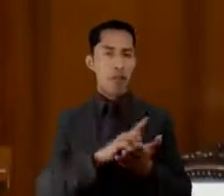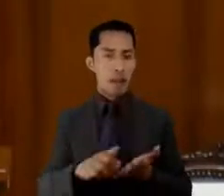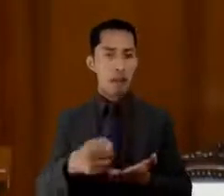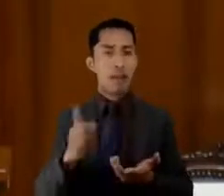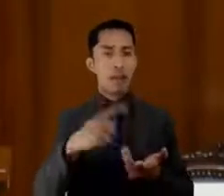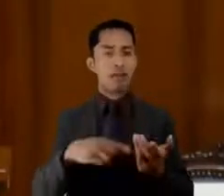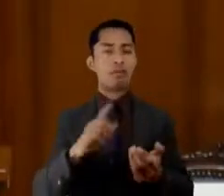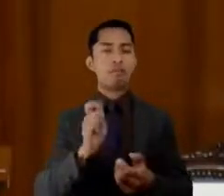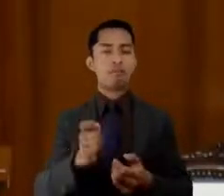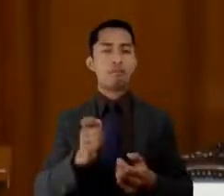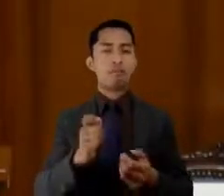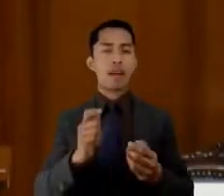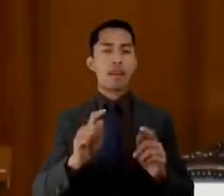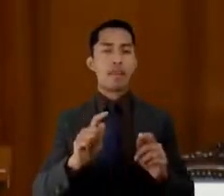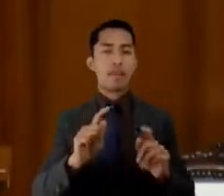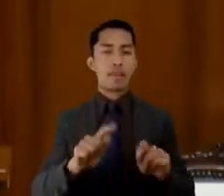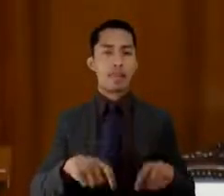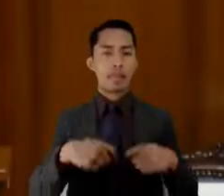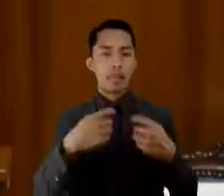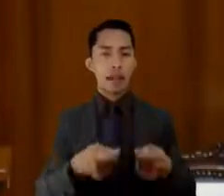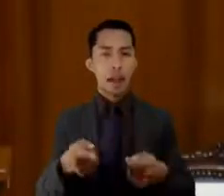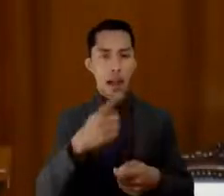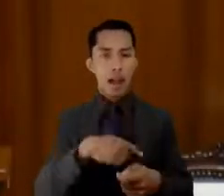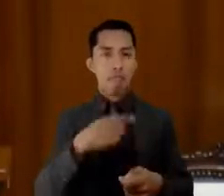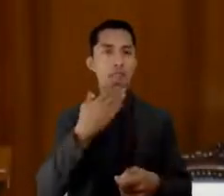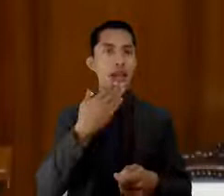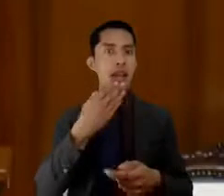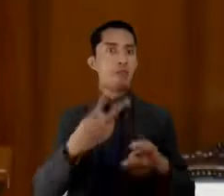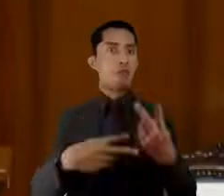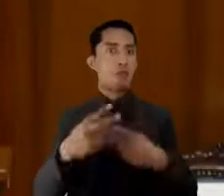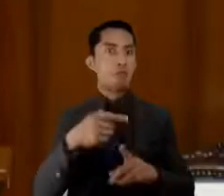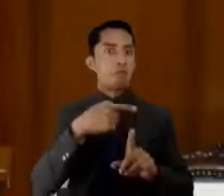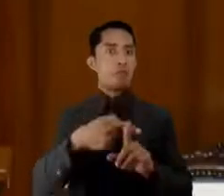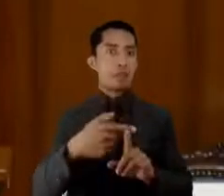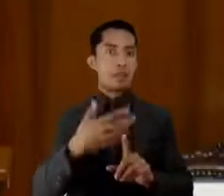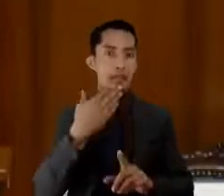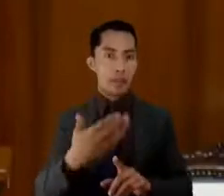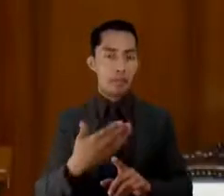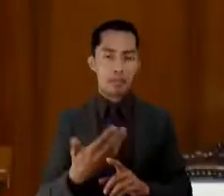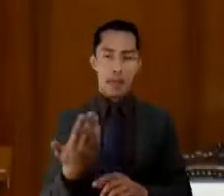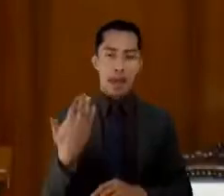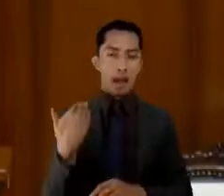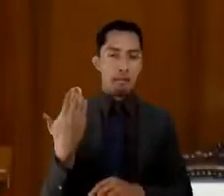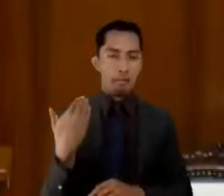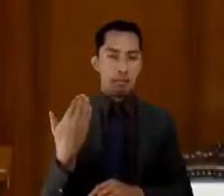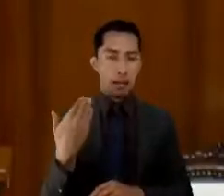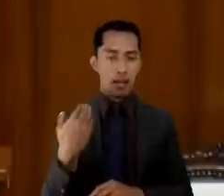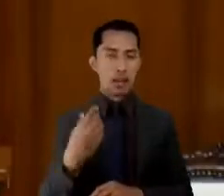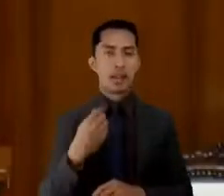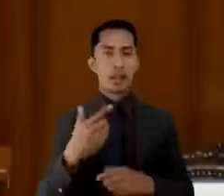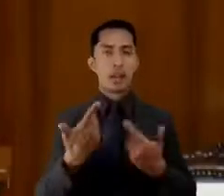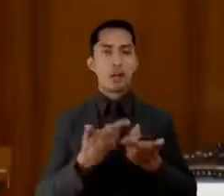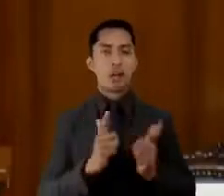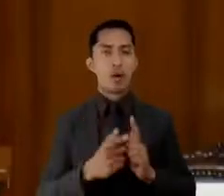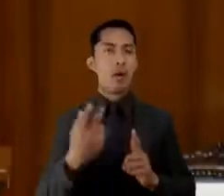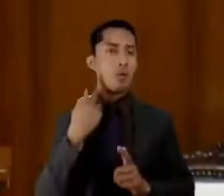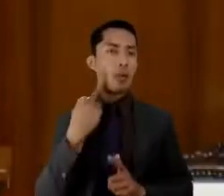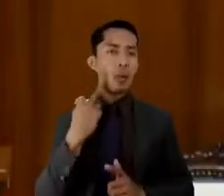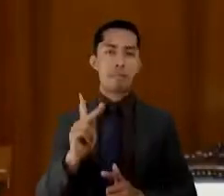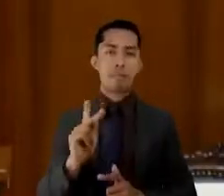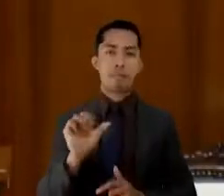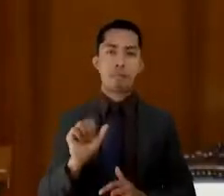brindará grandes resultados. En días pasados, el Partido Acción